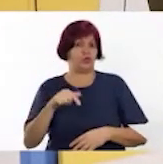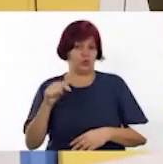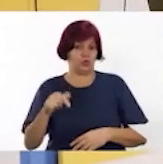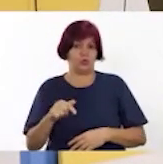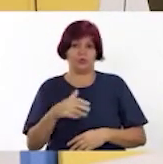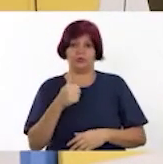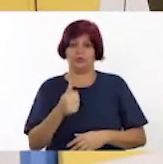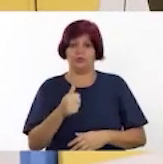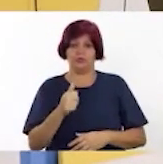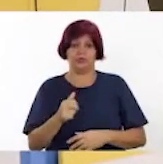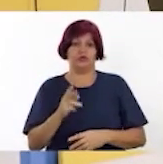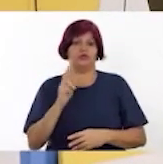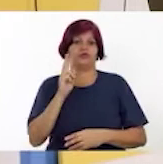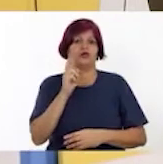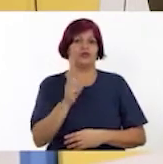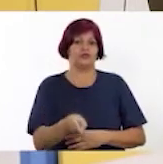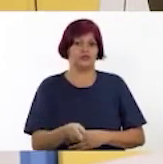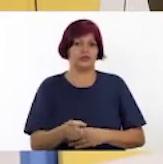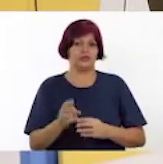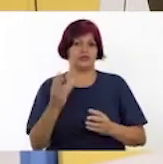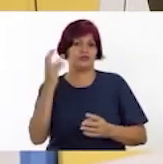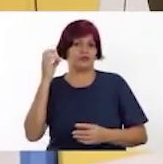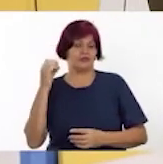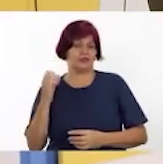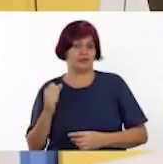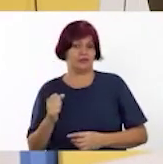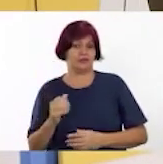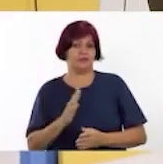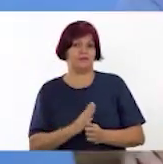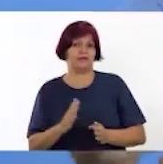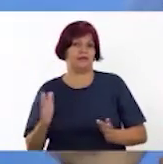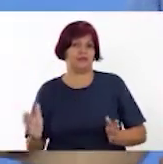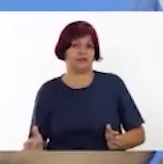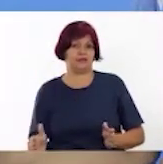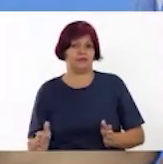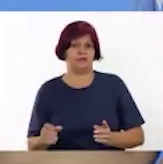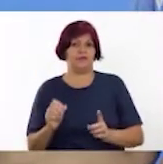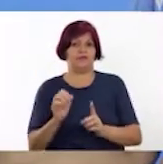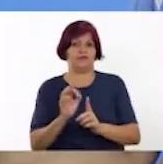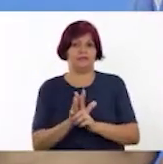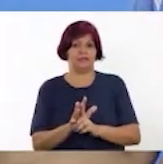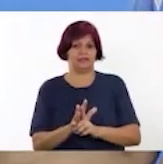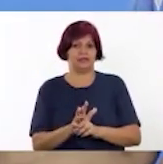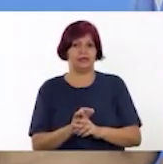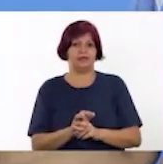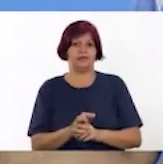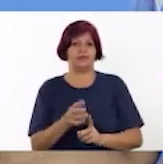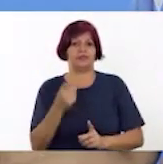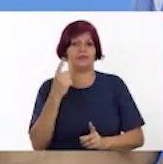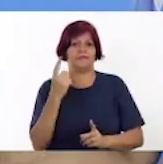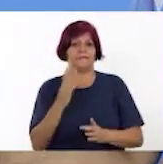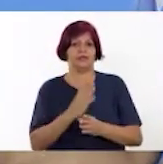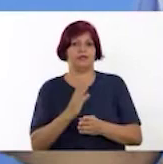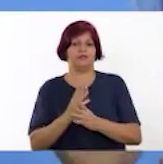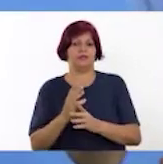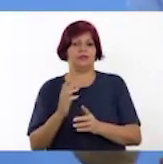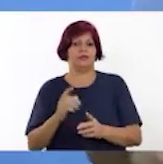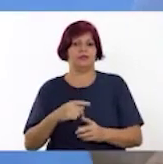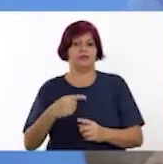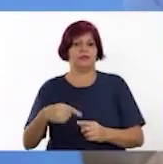habitual, con nuestras orientaciones de matemáticas para la etapa. Comenzamos por el primer semestre